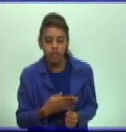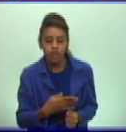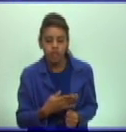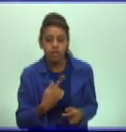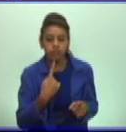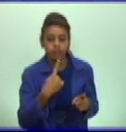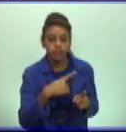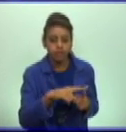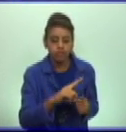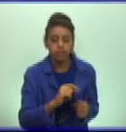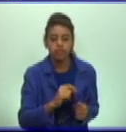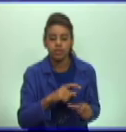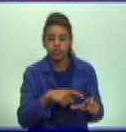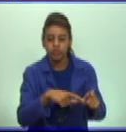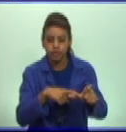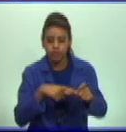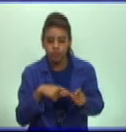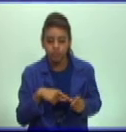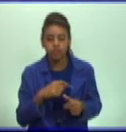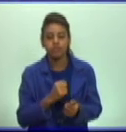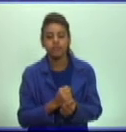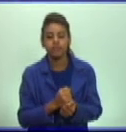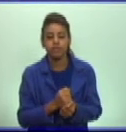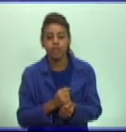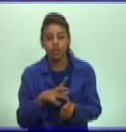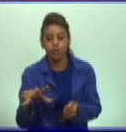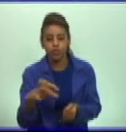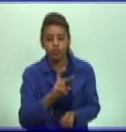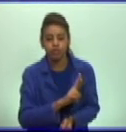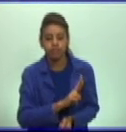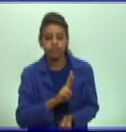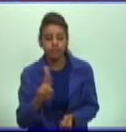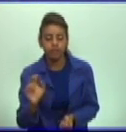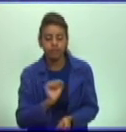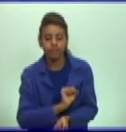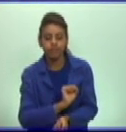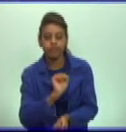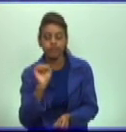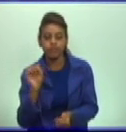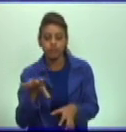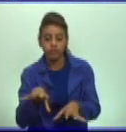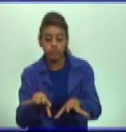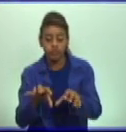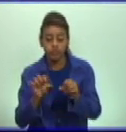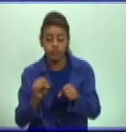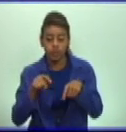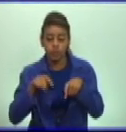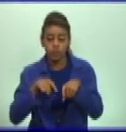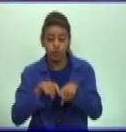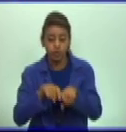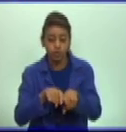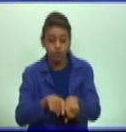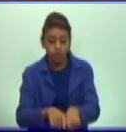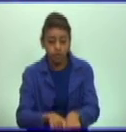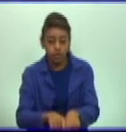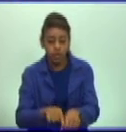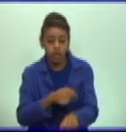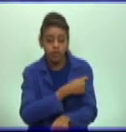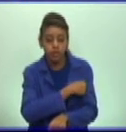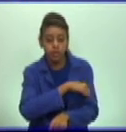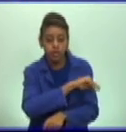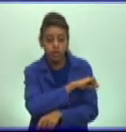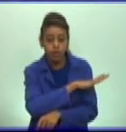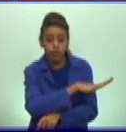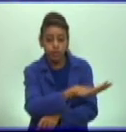Y todos los triunfos, todas las victorias que hemos alcanzado ha sido por la unidad del pueblo cubano